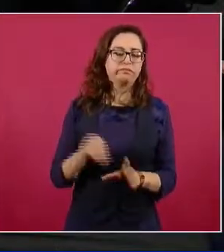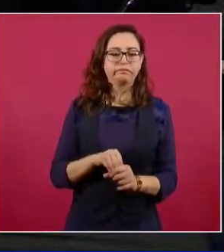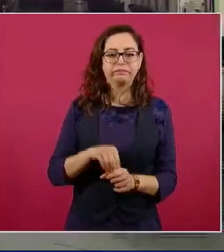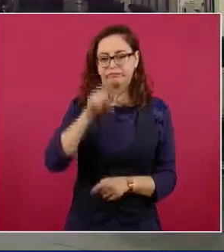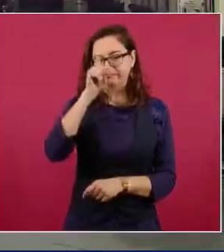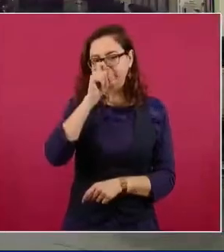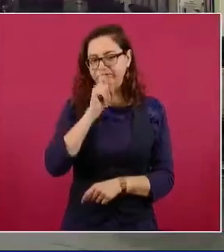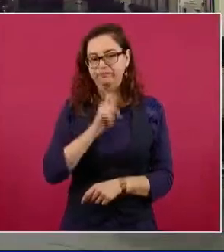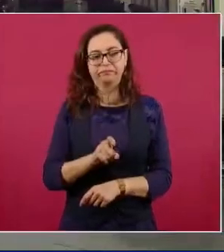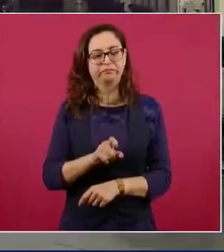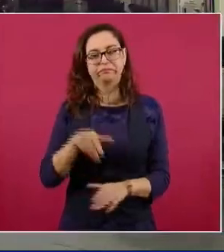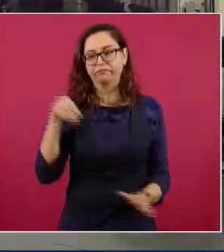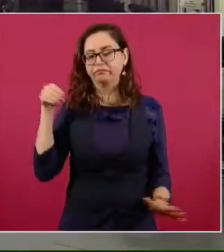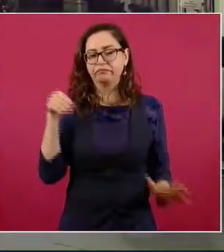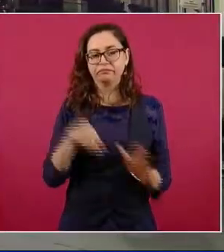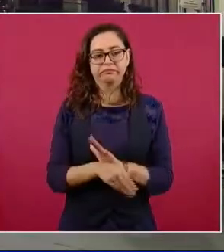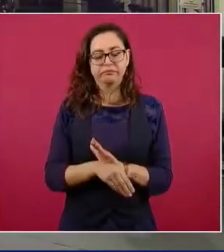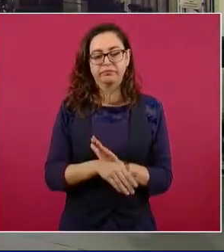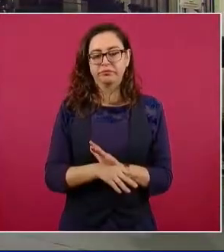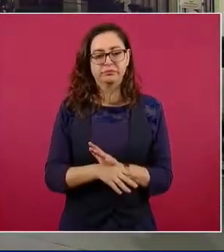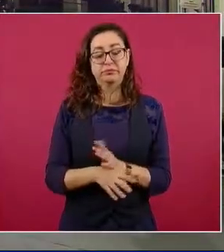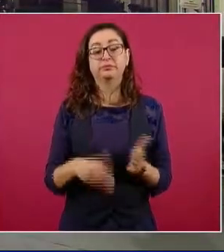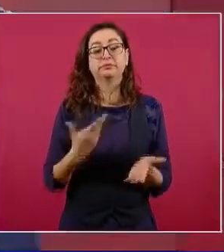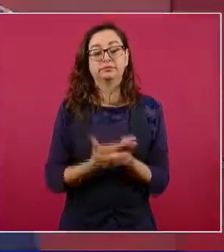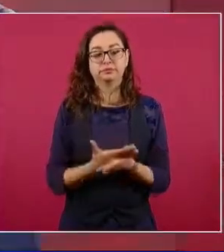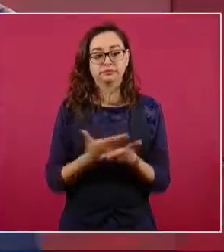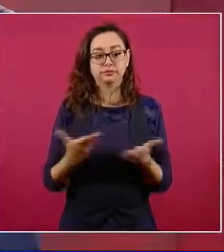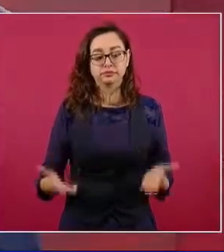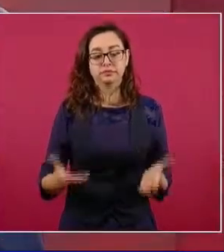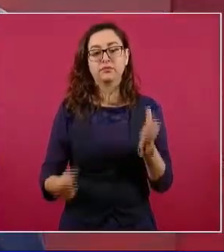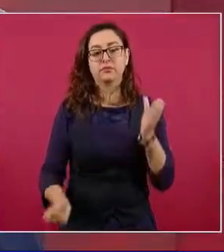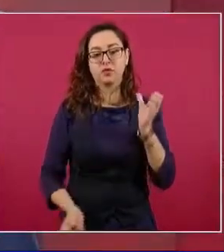Y ahora estamos en una etapa nueva,